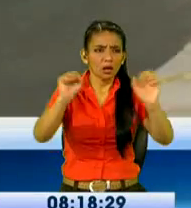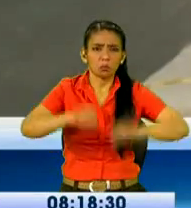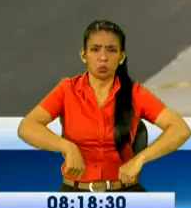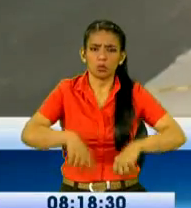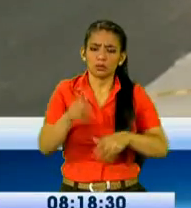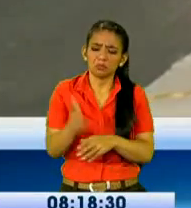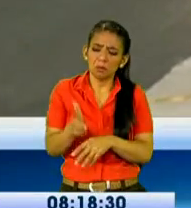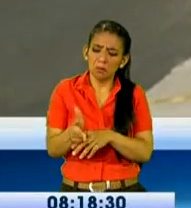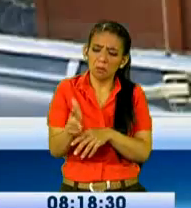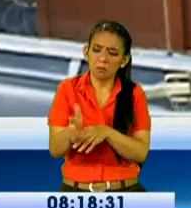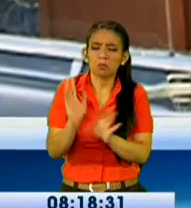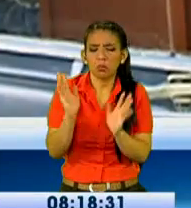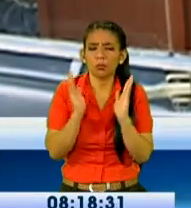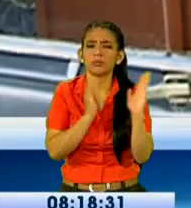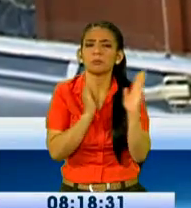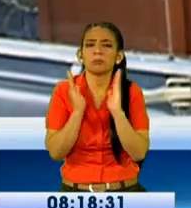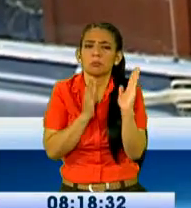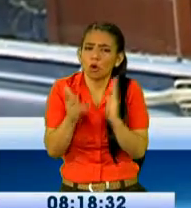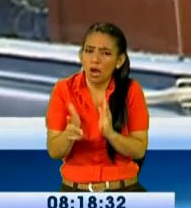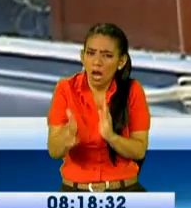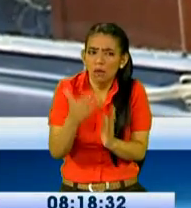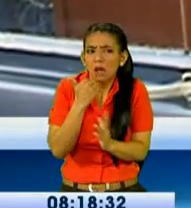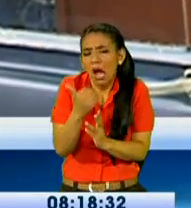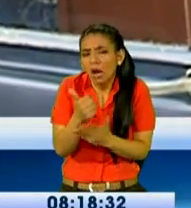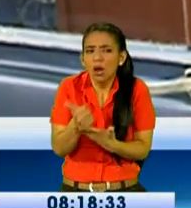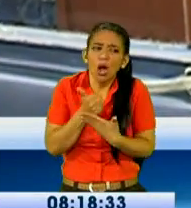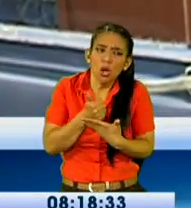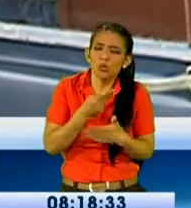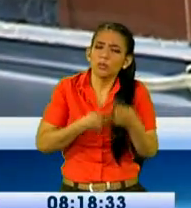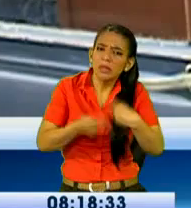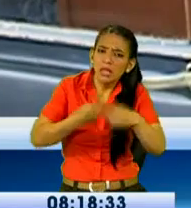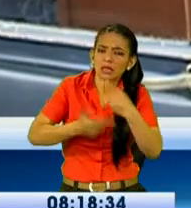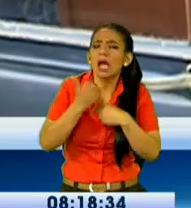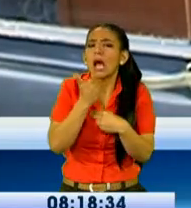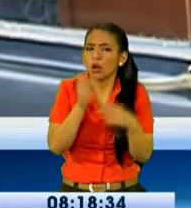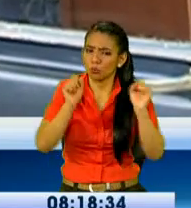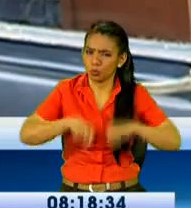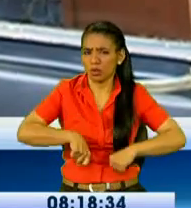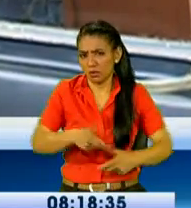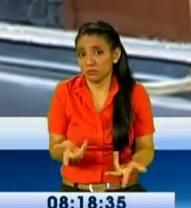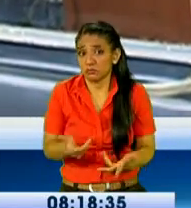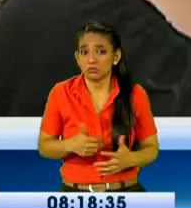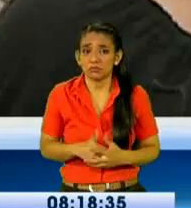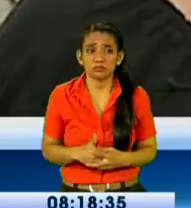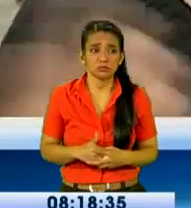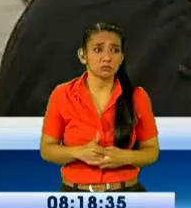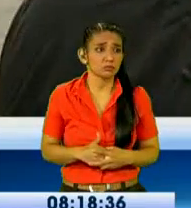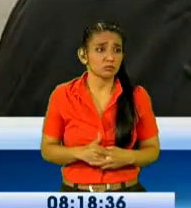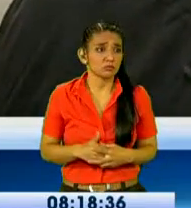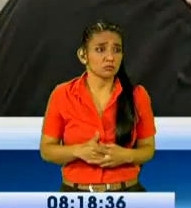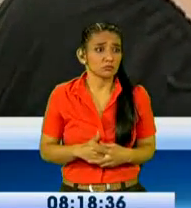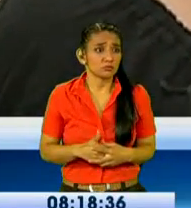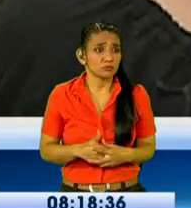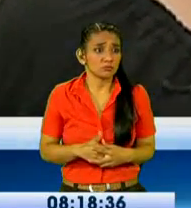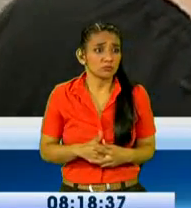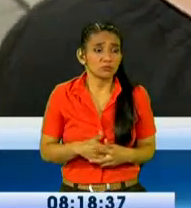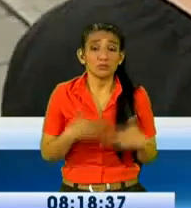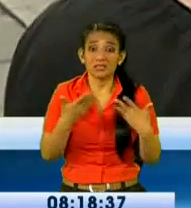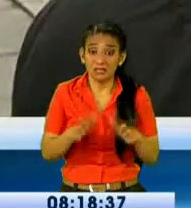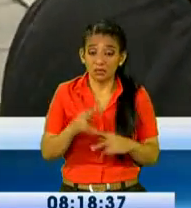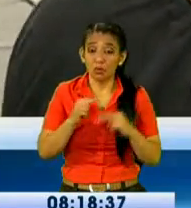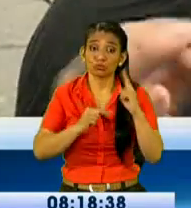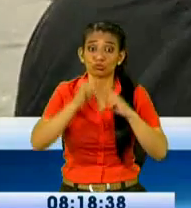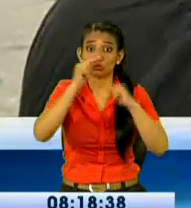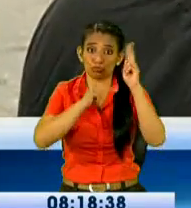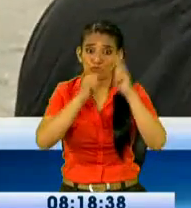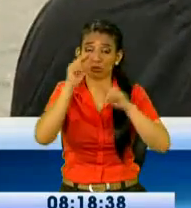estacional momentáneamente los autos encargados de llevar la mercadería que se venden en sus locales nuevamente se va a habilitar esta construcción